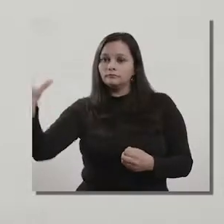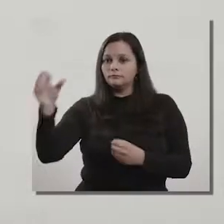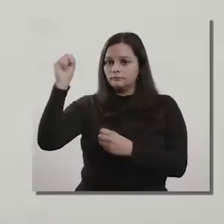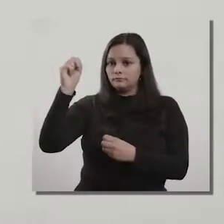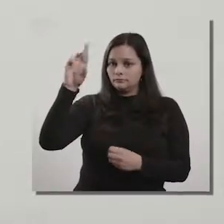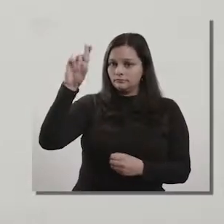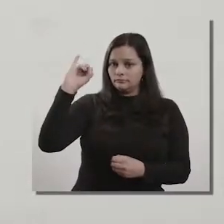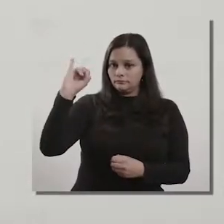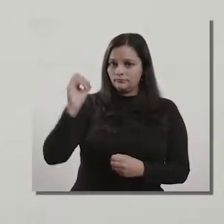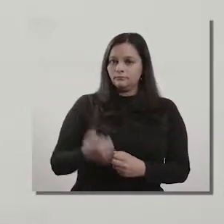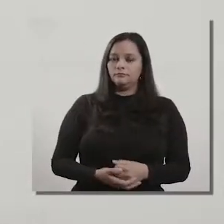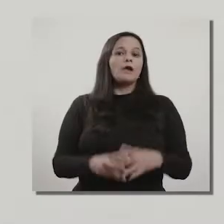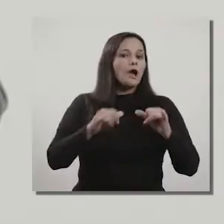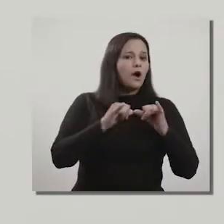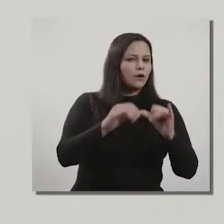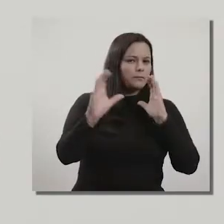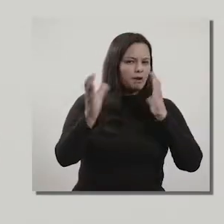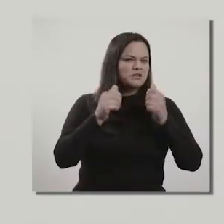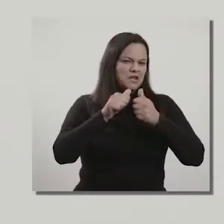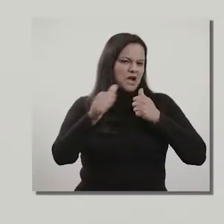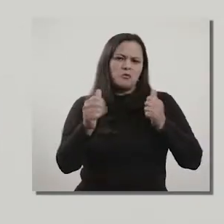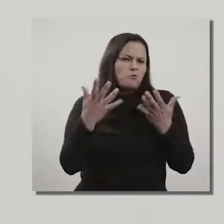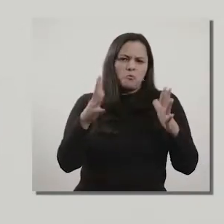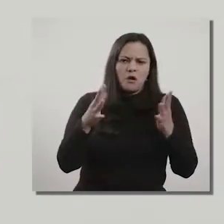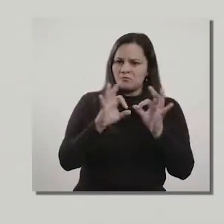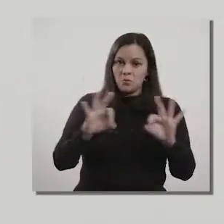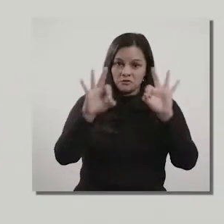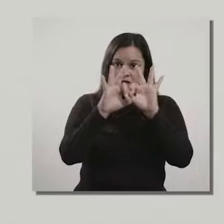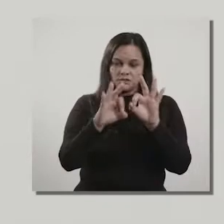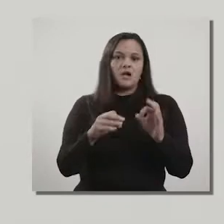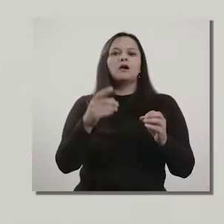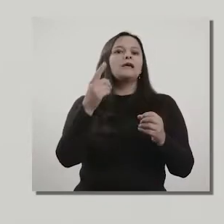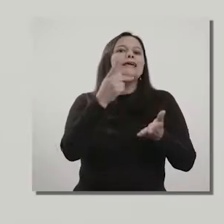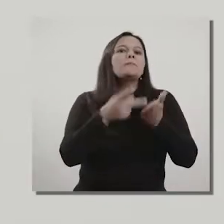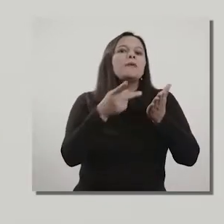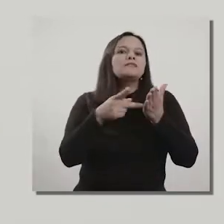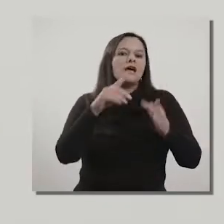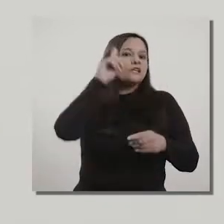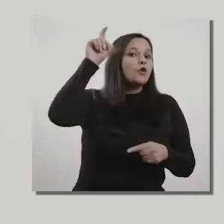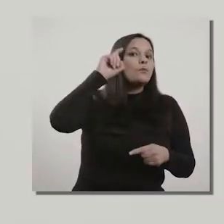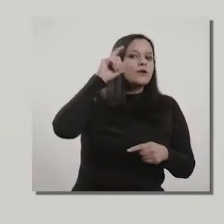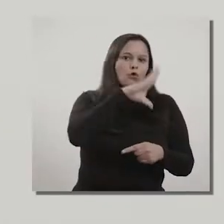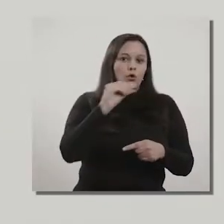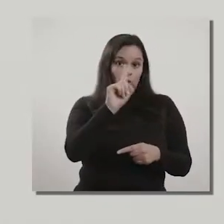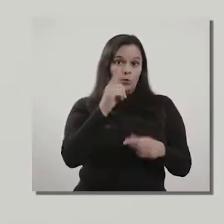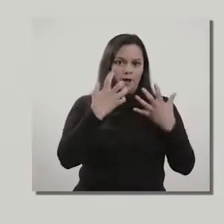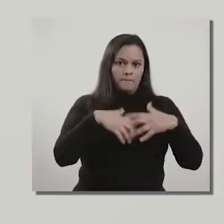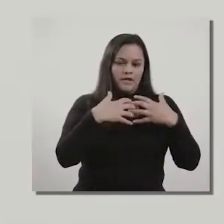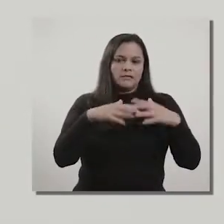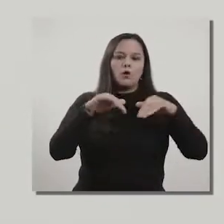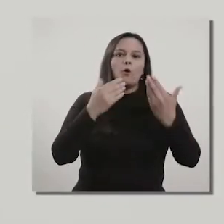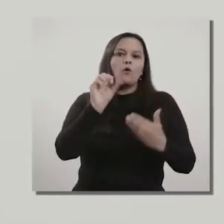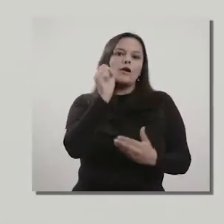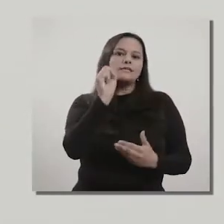personas o empresas y el SRI. Aunque te parezca lejano o sin importancia para tu día a día lo que puede ocurrir entre el Estado y una empresa,